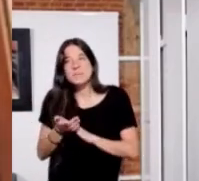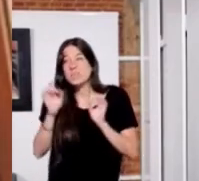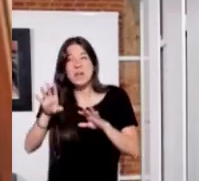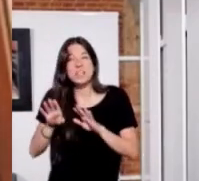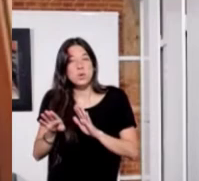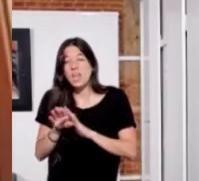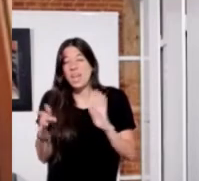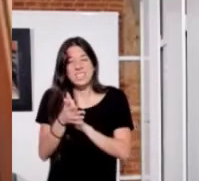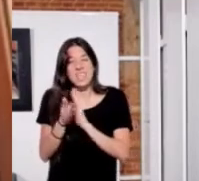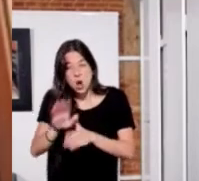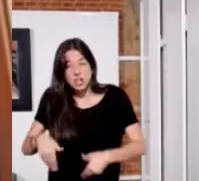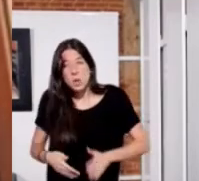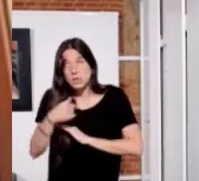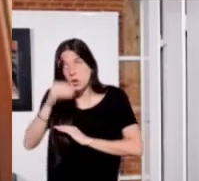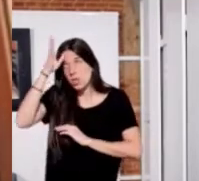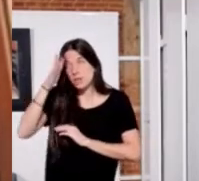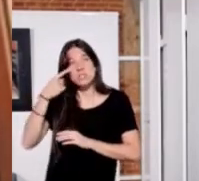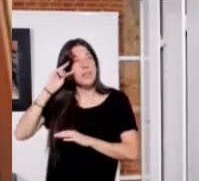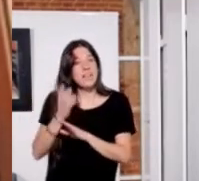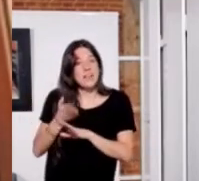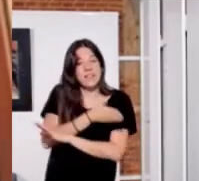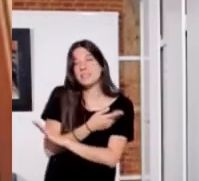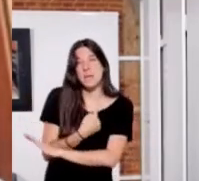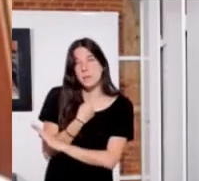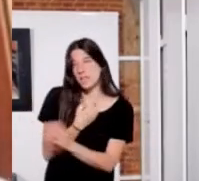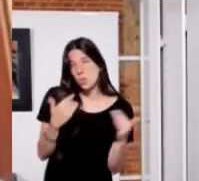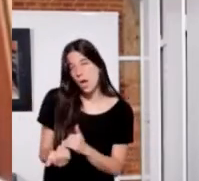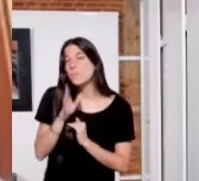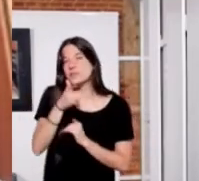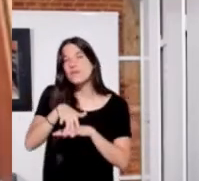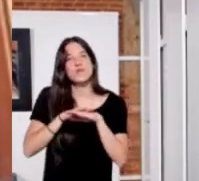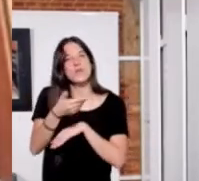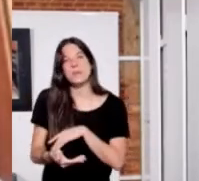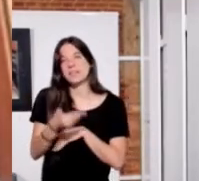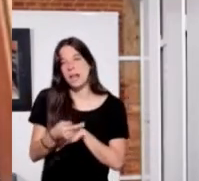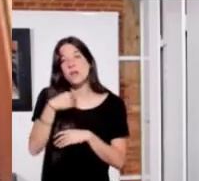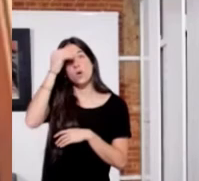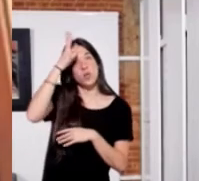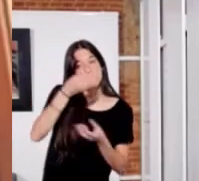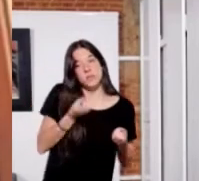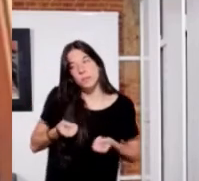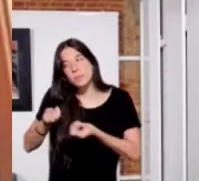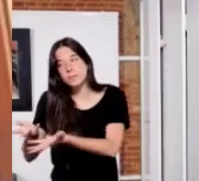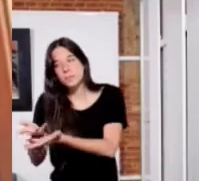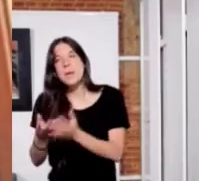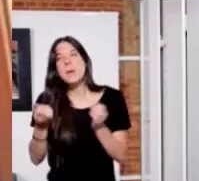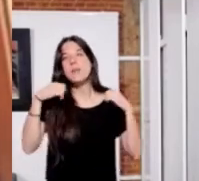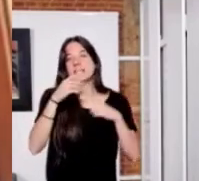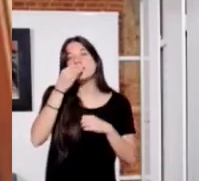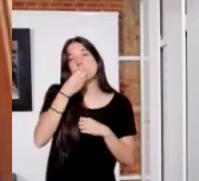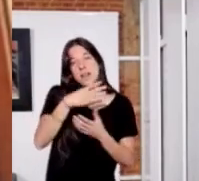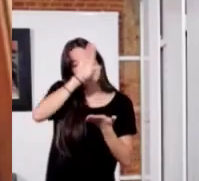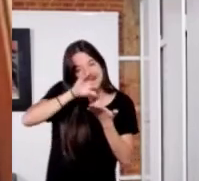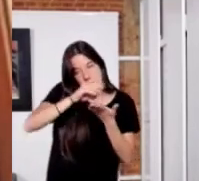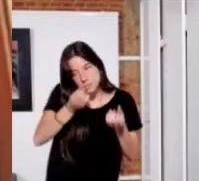sin conocimiento experiencial. Por eso es fundamental transferir conocimiento y recoger buenas prácticas. Y